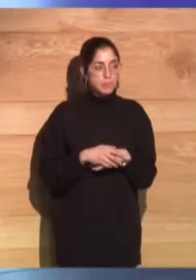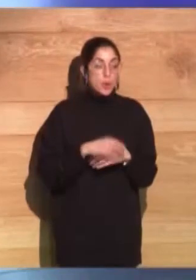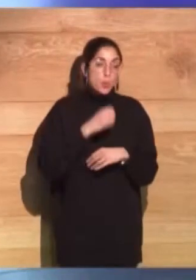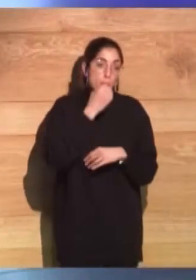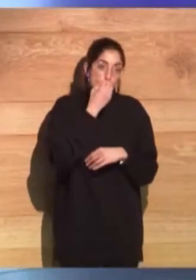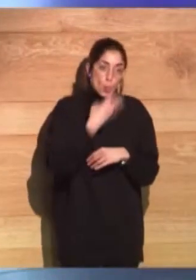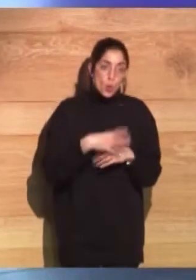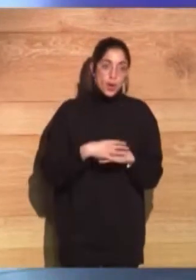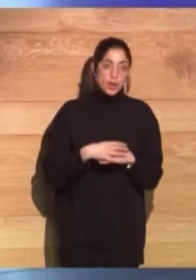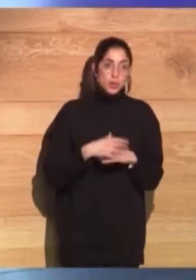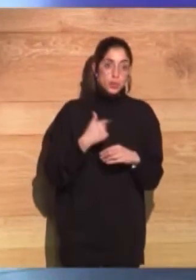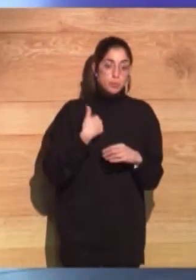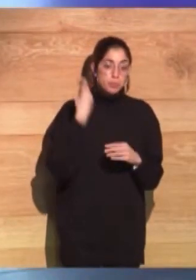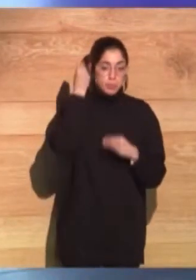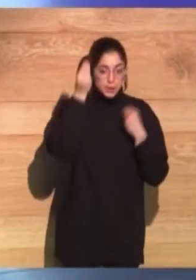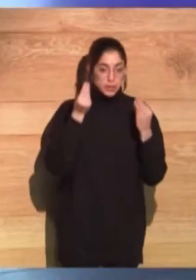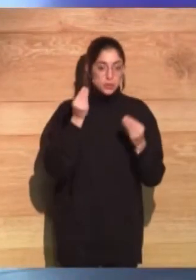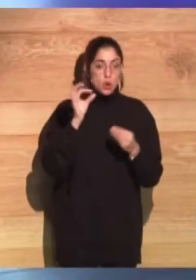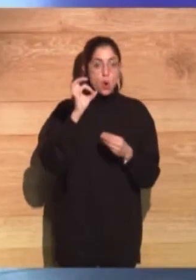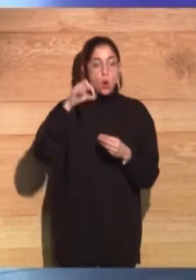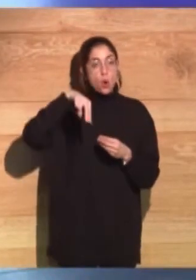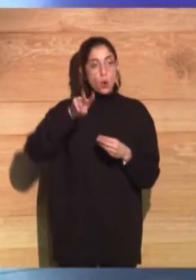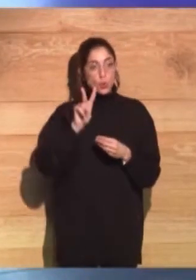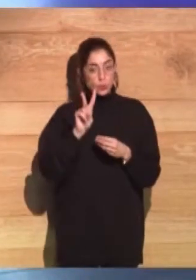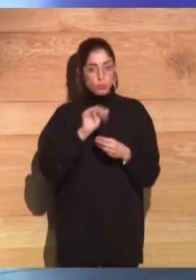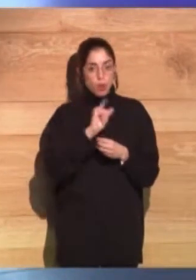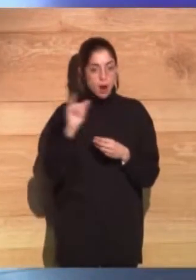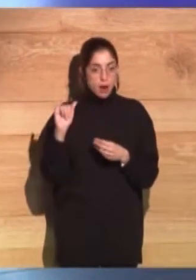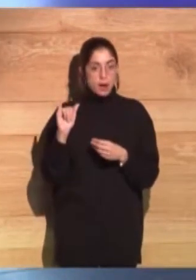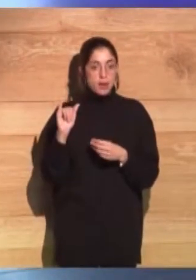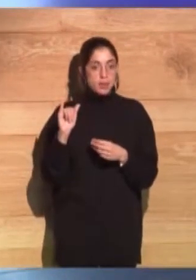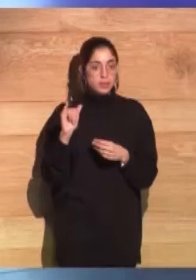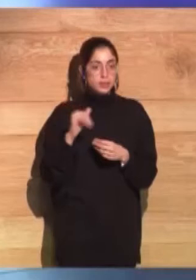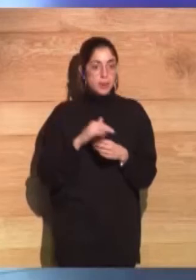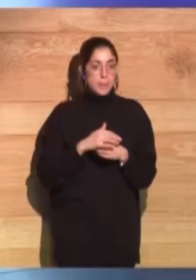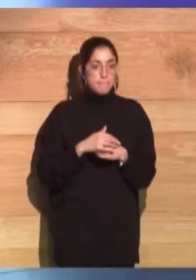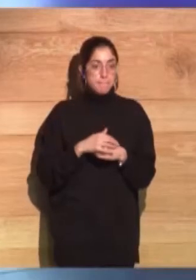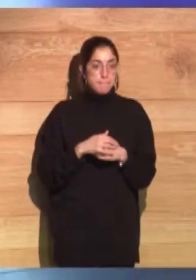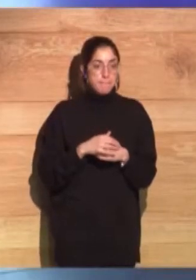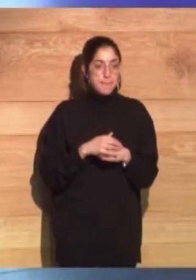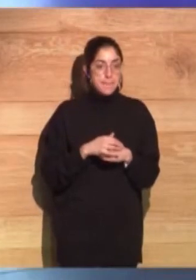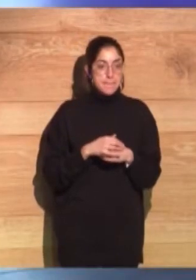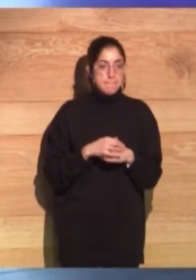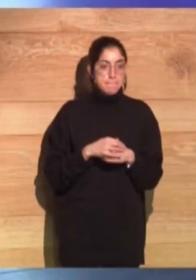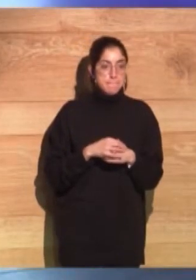Bueno, por un lado tenemos a las Naciones Unidas,